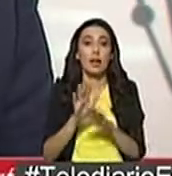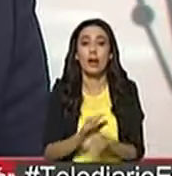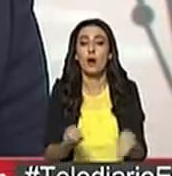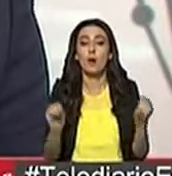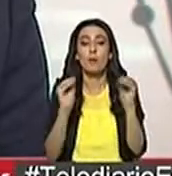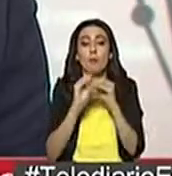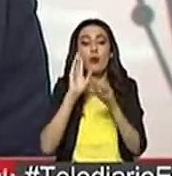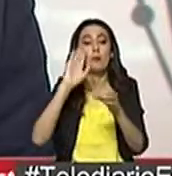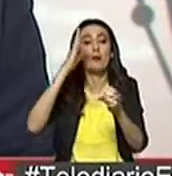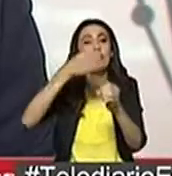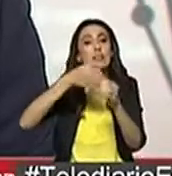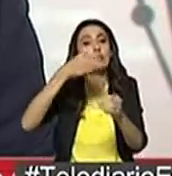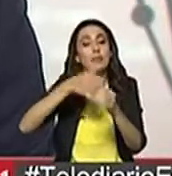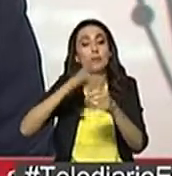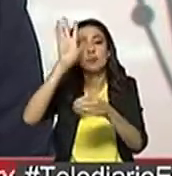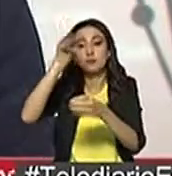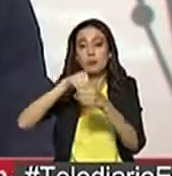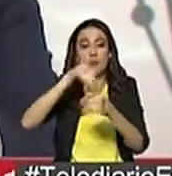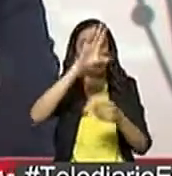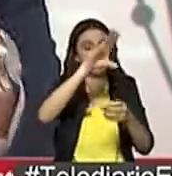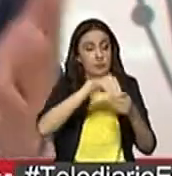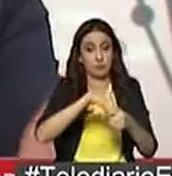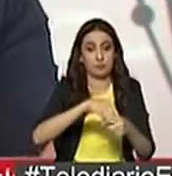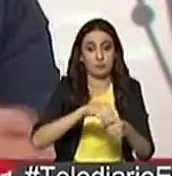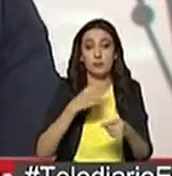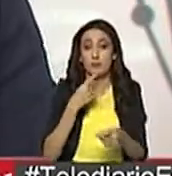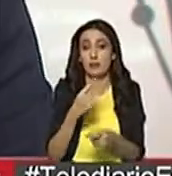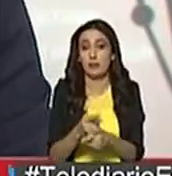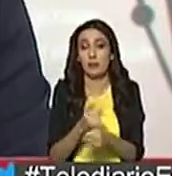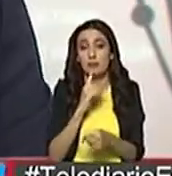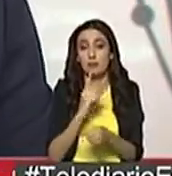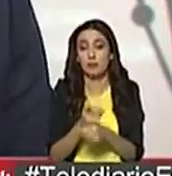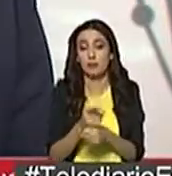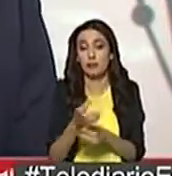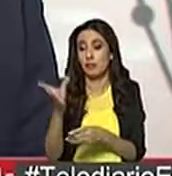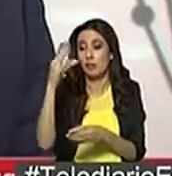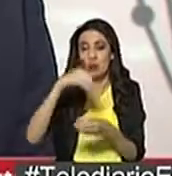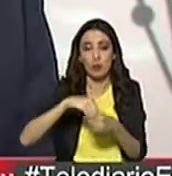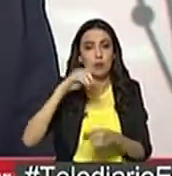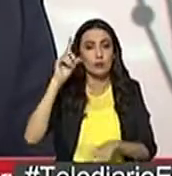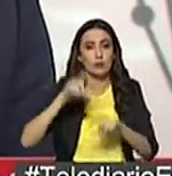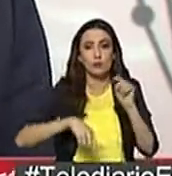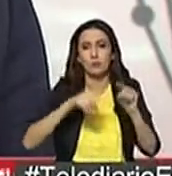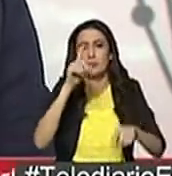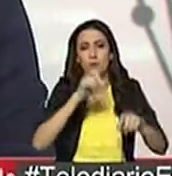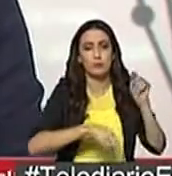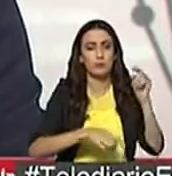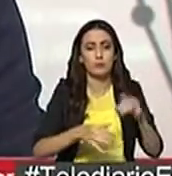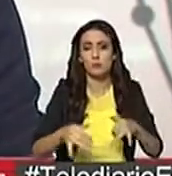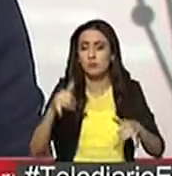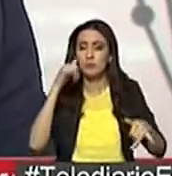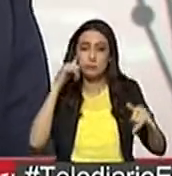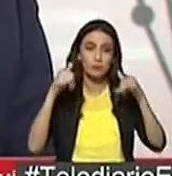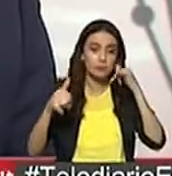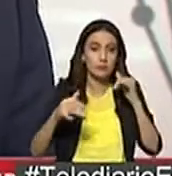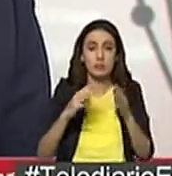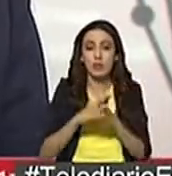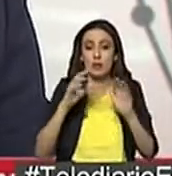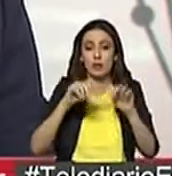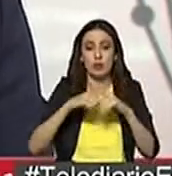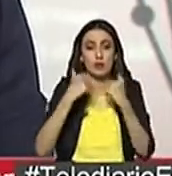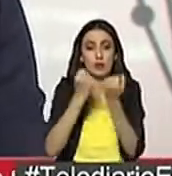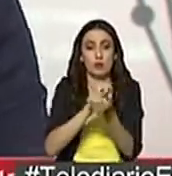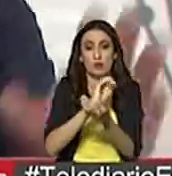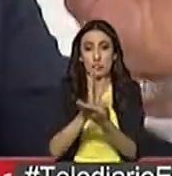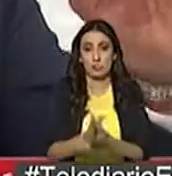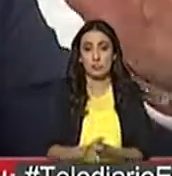primordial objetivo recaudar más. Y esto hay que decirle a los ciudadanos. No podemos ser mentirosos, y los asambleístas